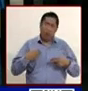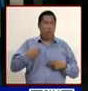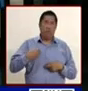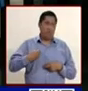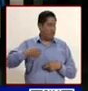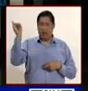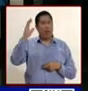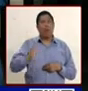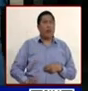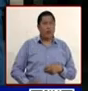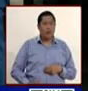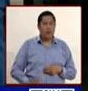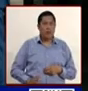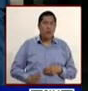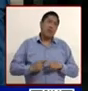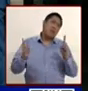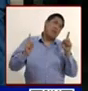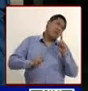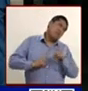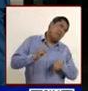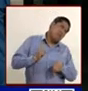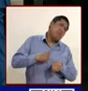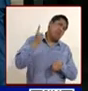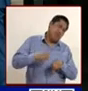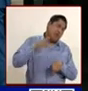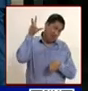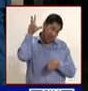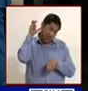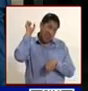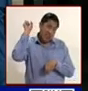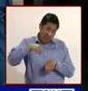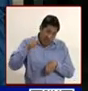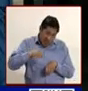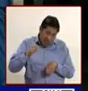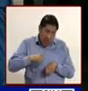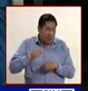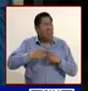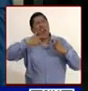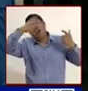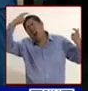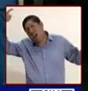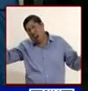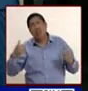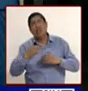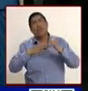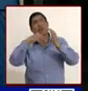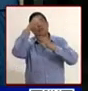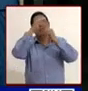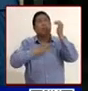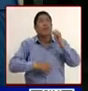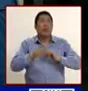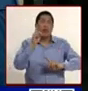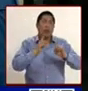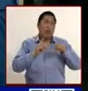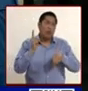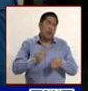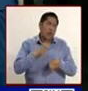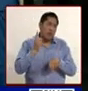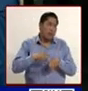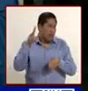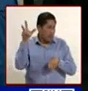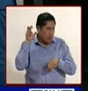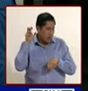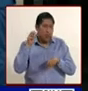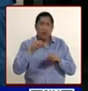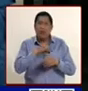ser un delito. Pero en todo caso, se convierte en un delito. ¿Alguna vez has escuchado decir que sí, en grandes construcciones, por ejemplo? Alguna vez no solamente haber escuchado,